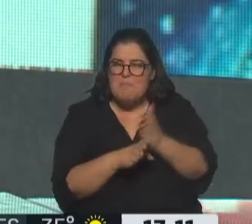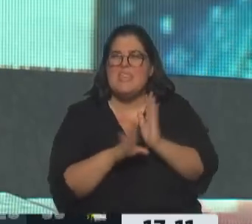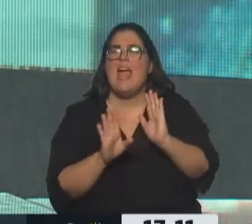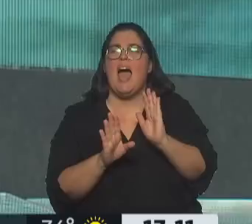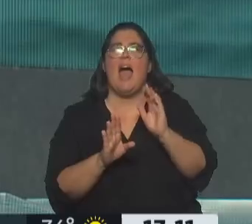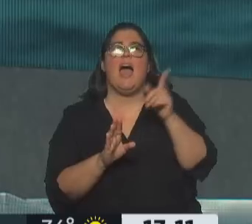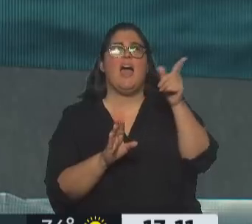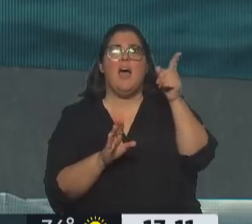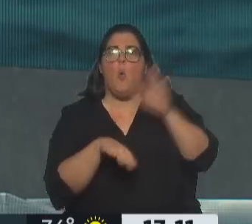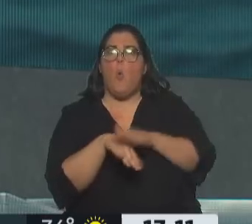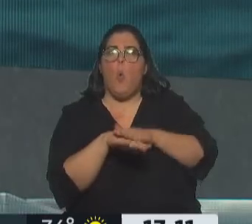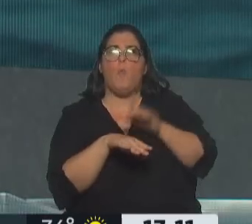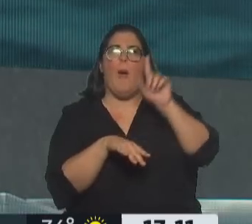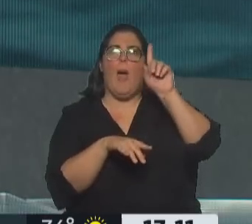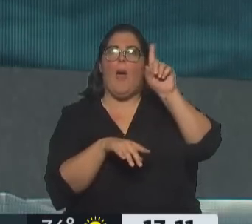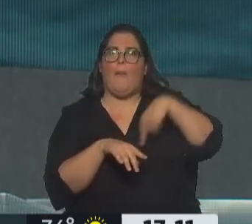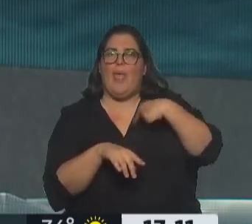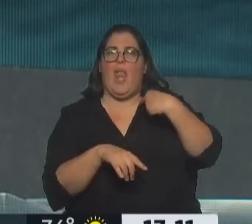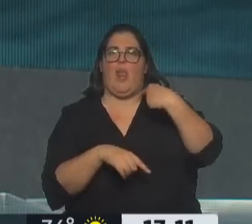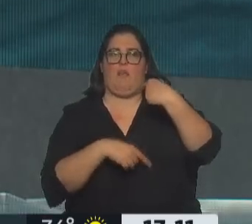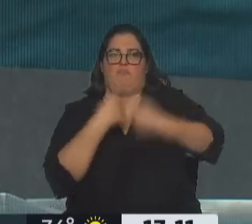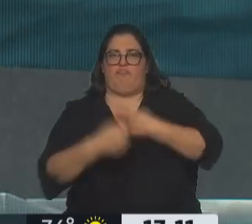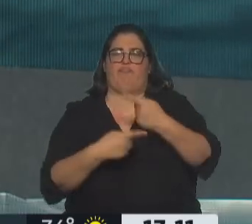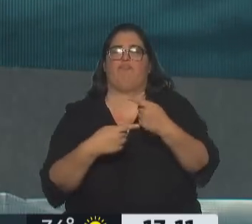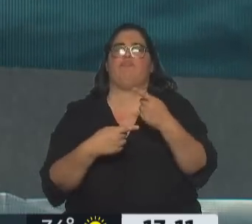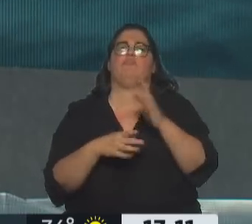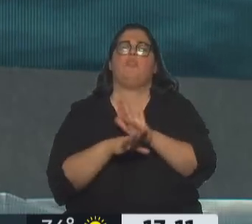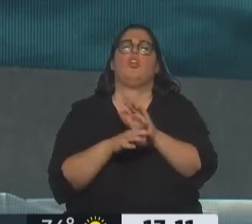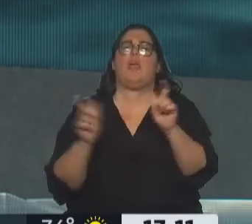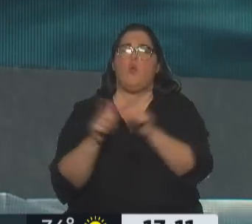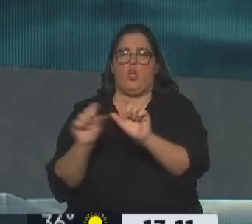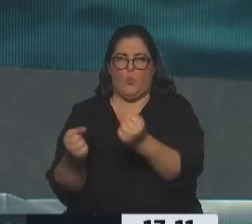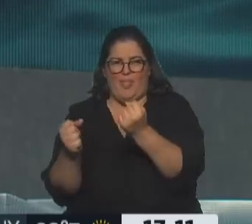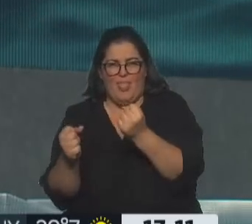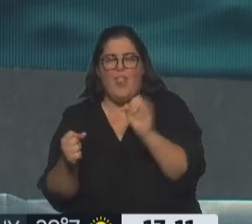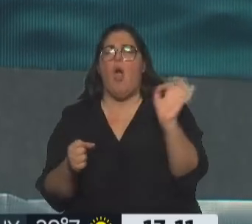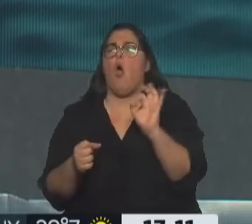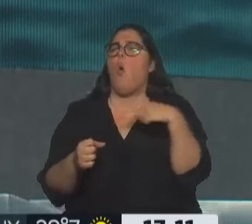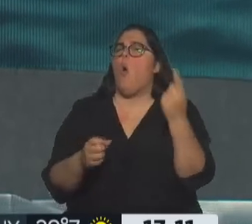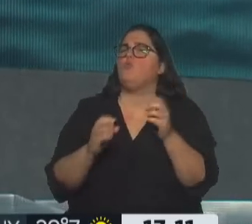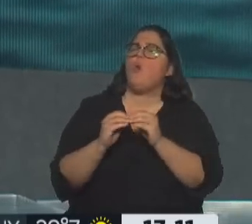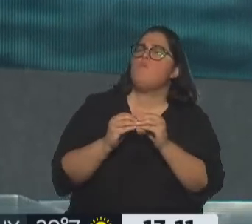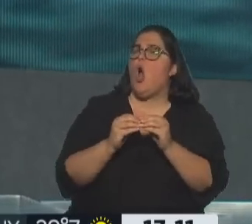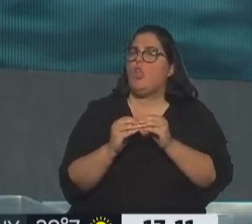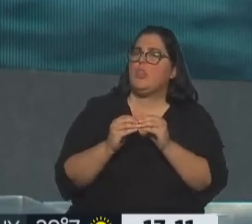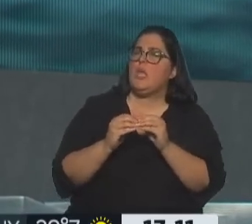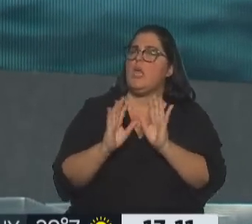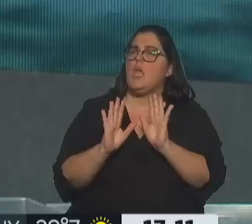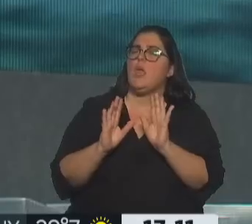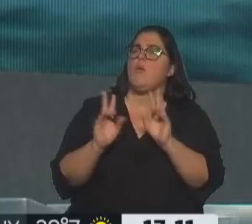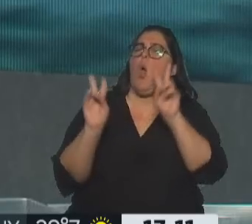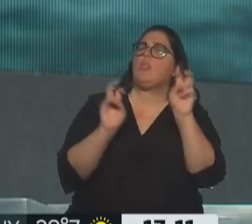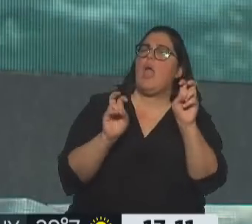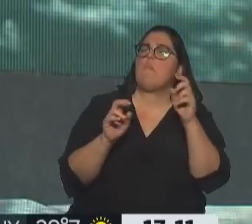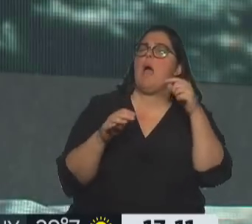desencadena esta escalada que empieza a partir de la cancelación de la reunión? ¿O hay algún otro tema